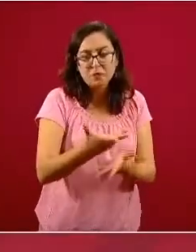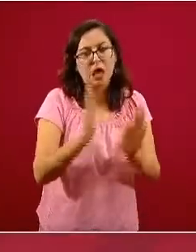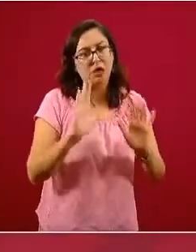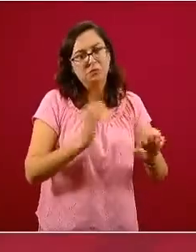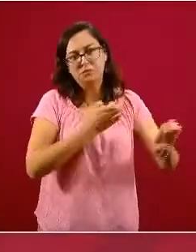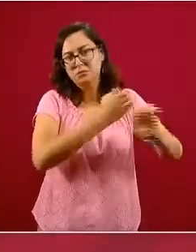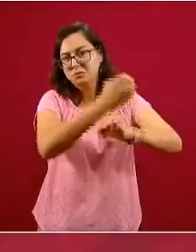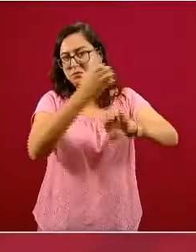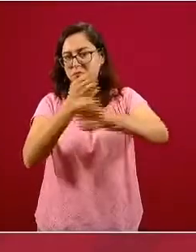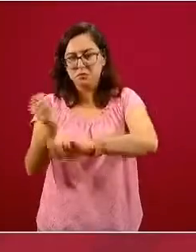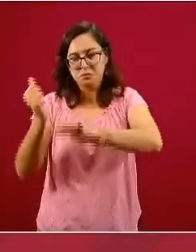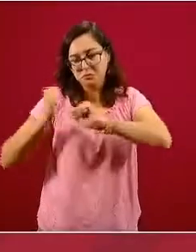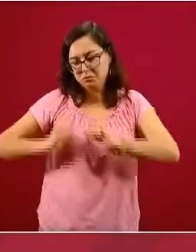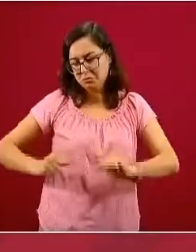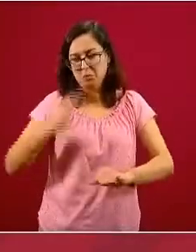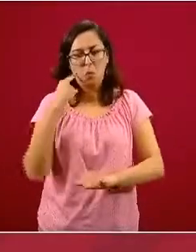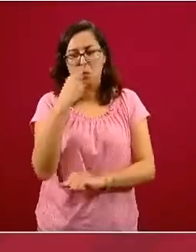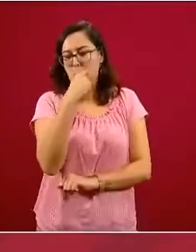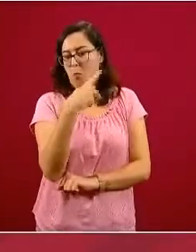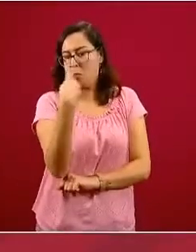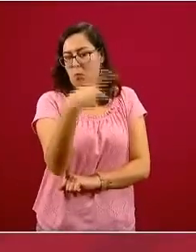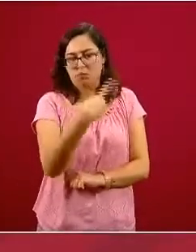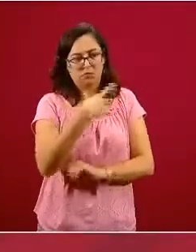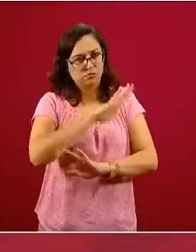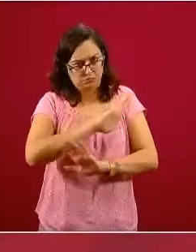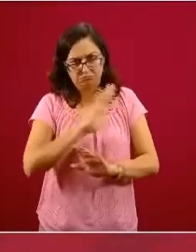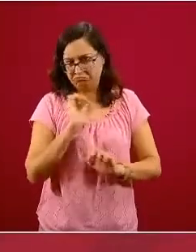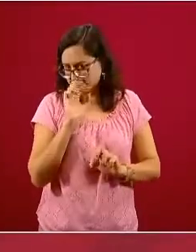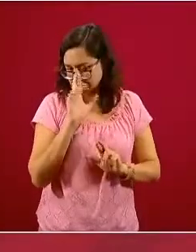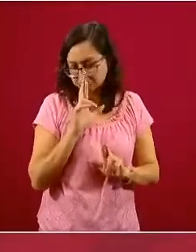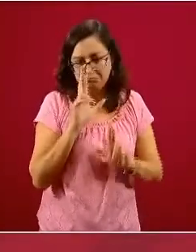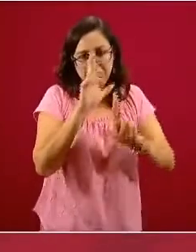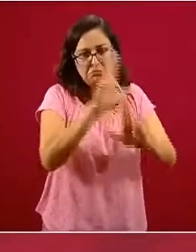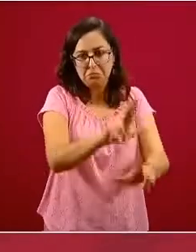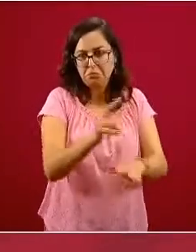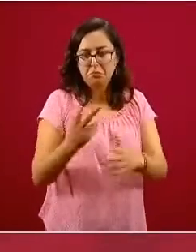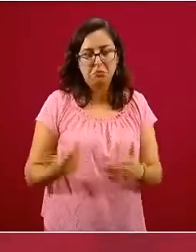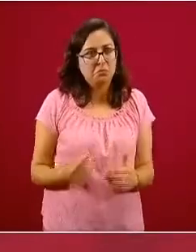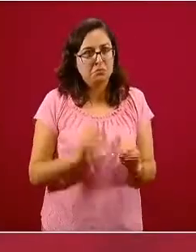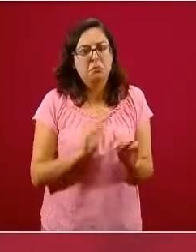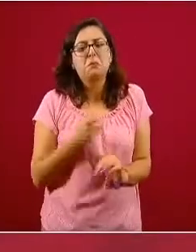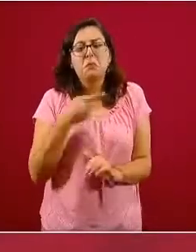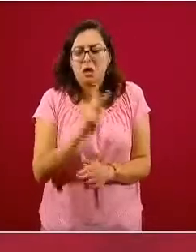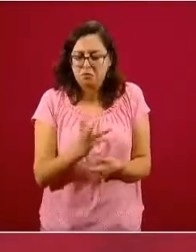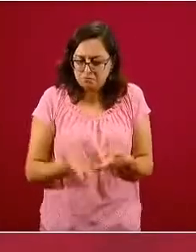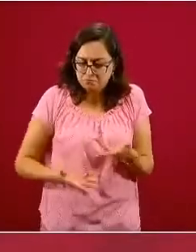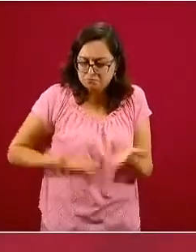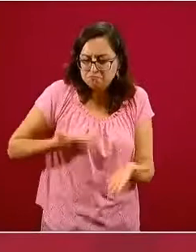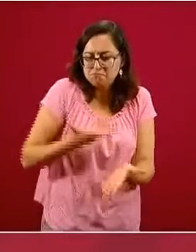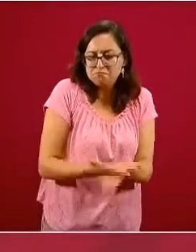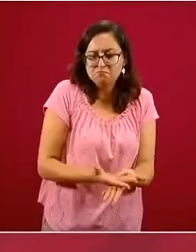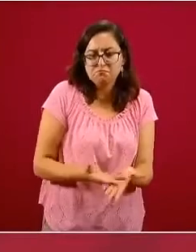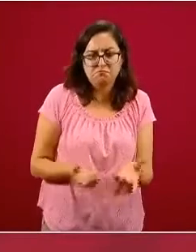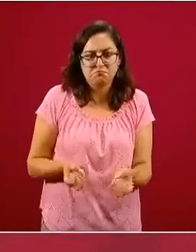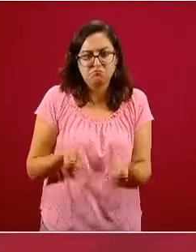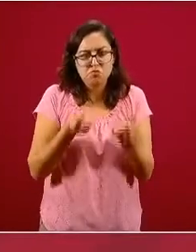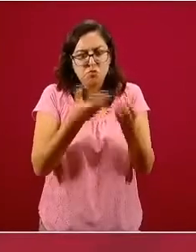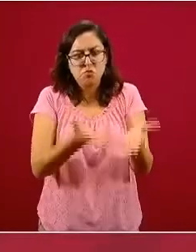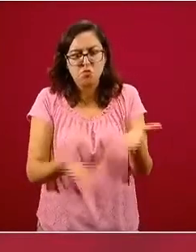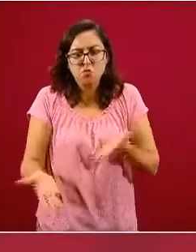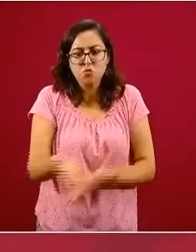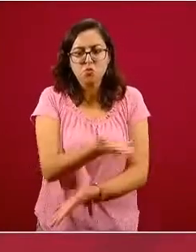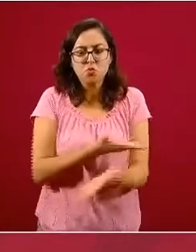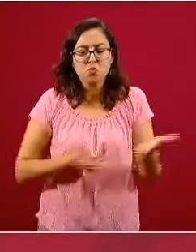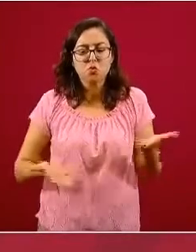de los poderes legislativos, tanto el federal como los estatales, pero contribuyendo con lo que se puede contribuir